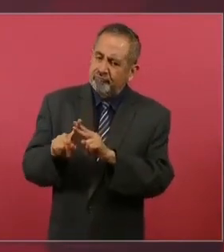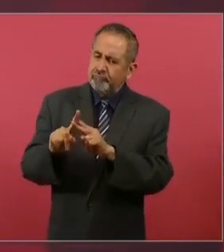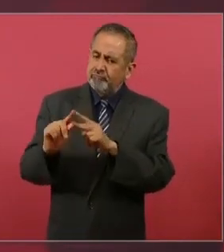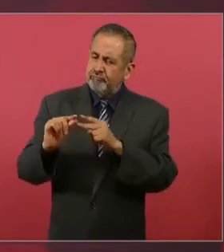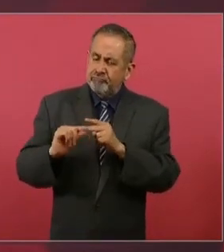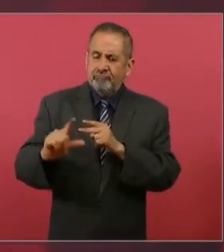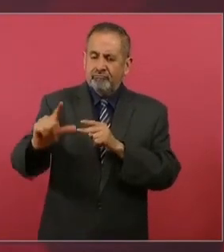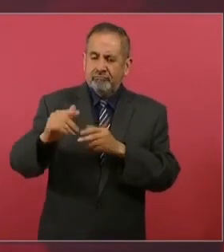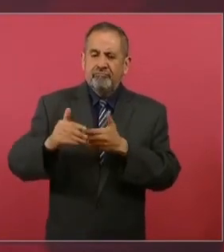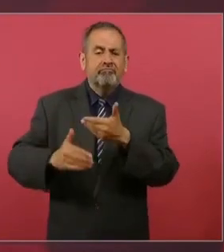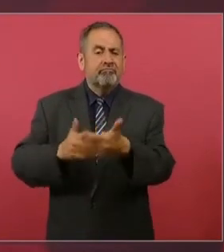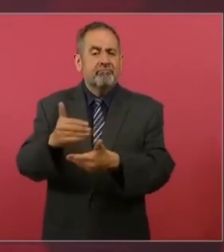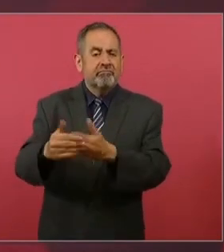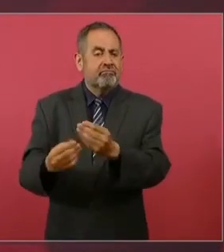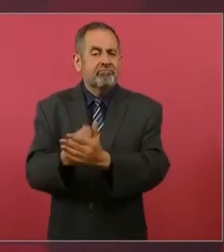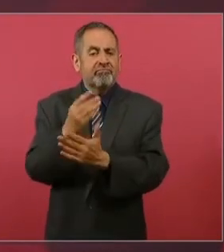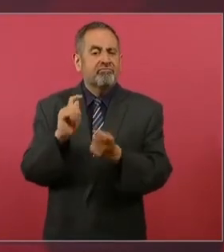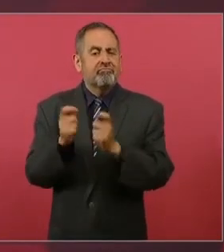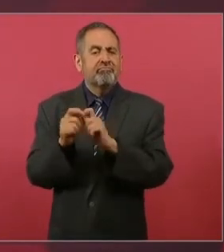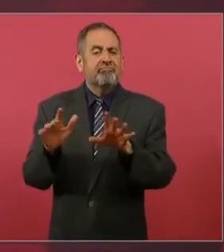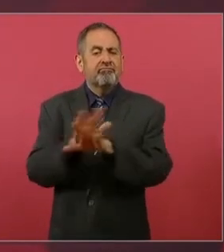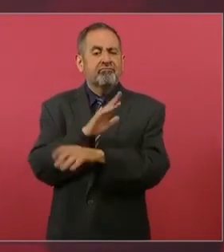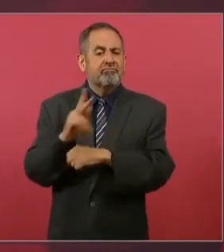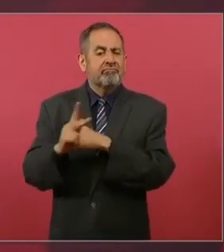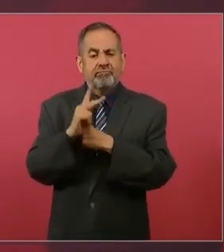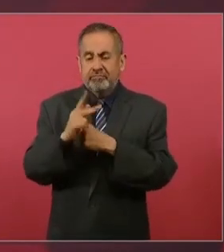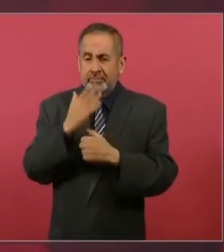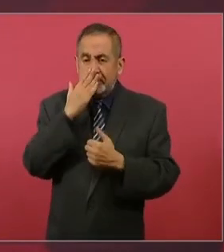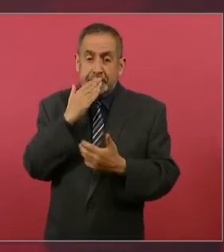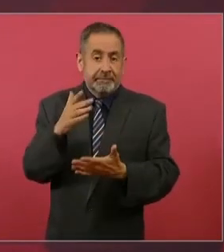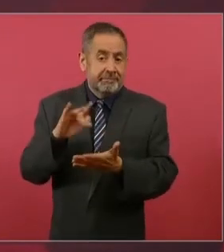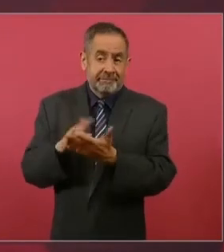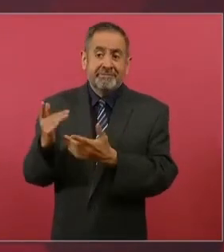de una nueva transformación en el país?